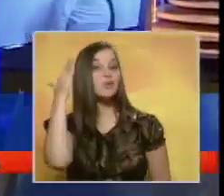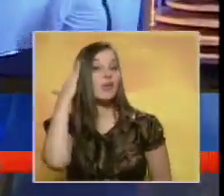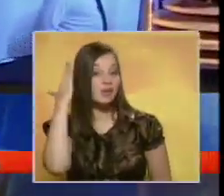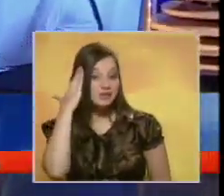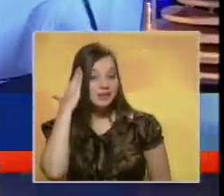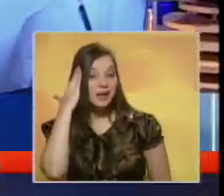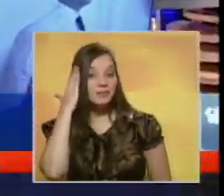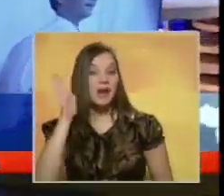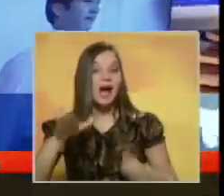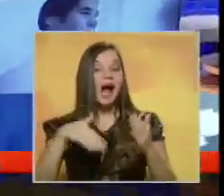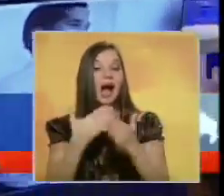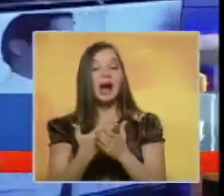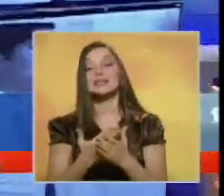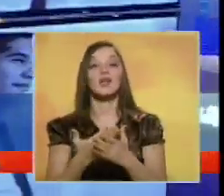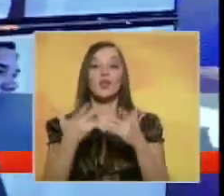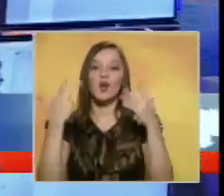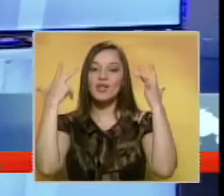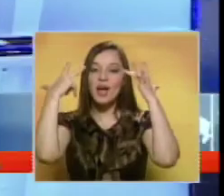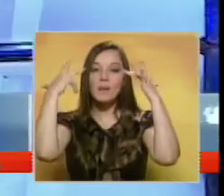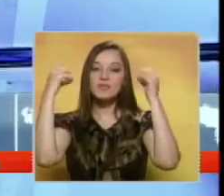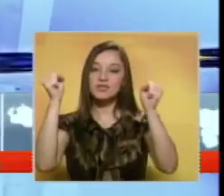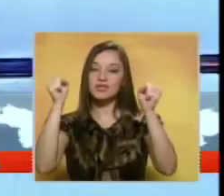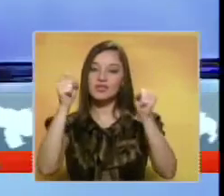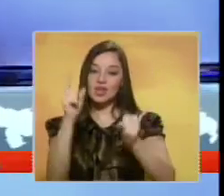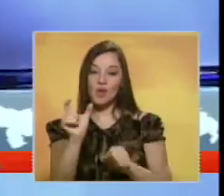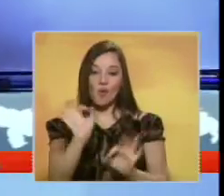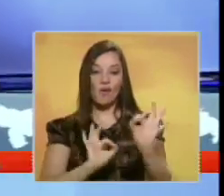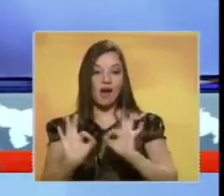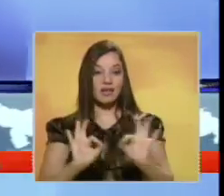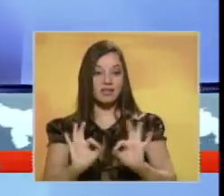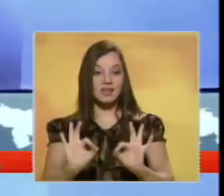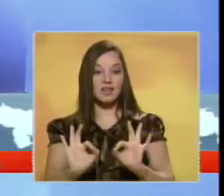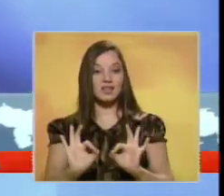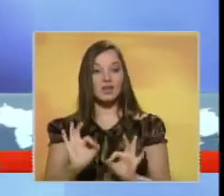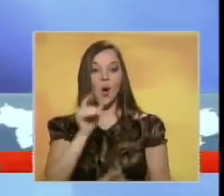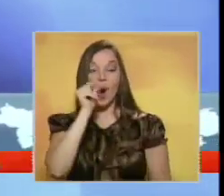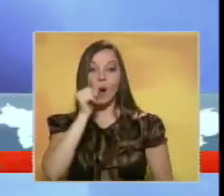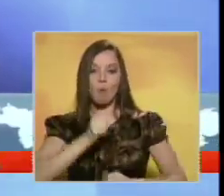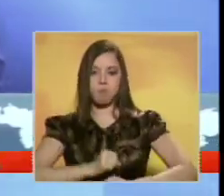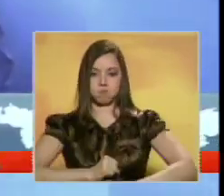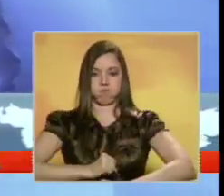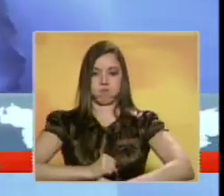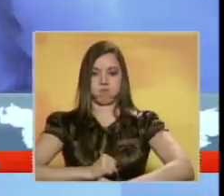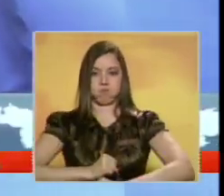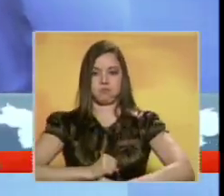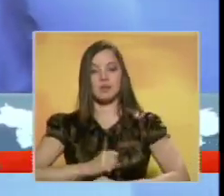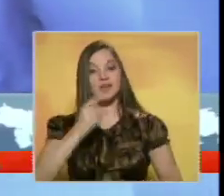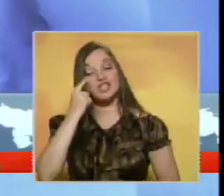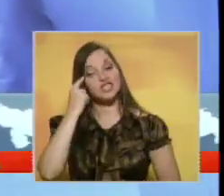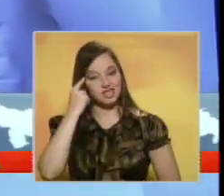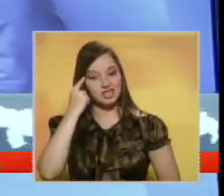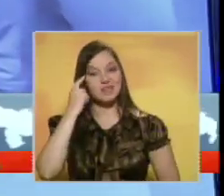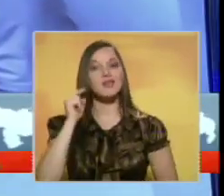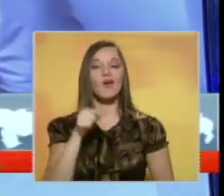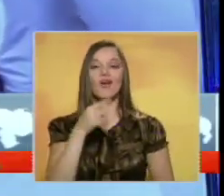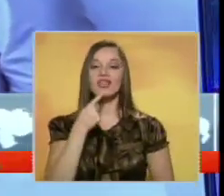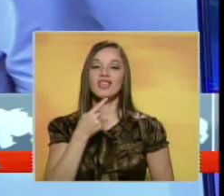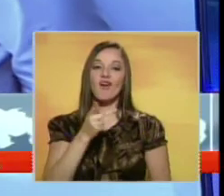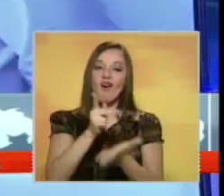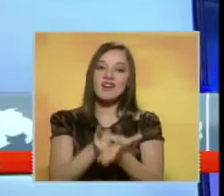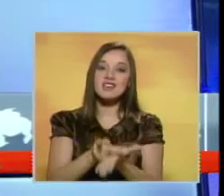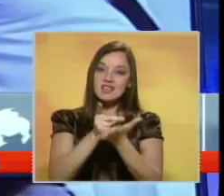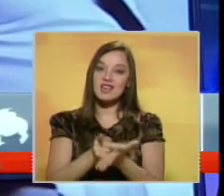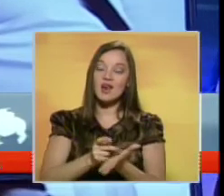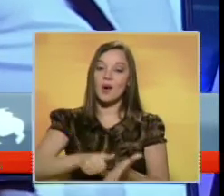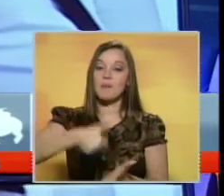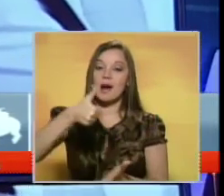puede llegar el profesionalismo de un artista. Chino con sobrepeso. El cantante exhibió sus kilos de más